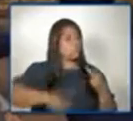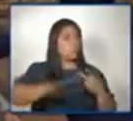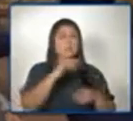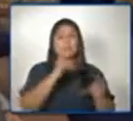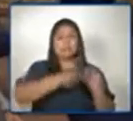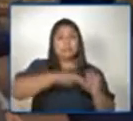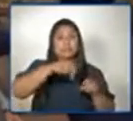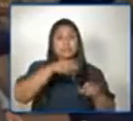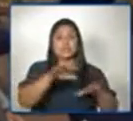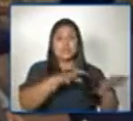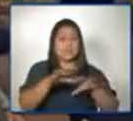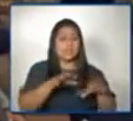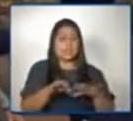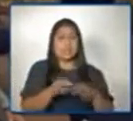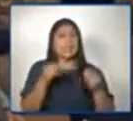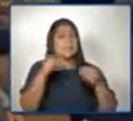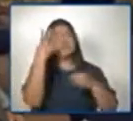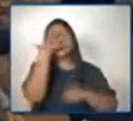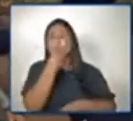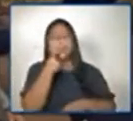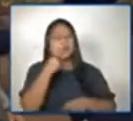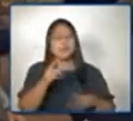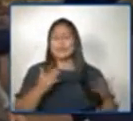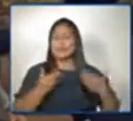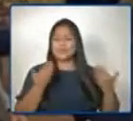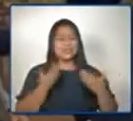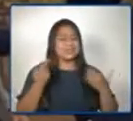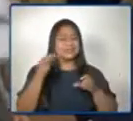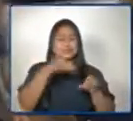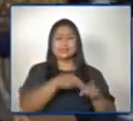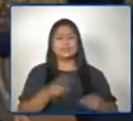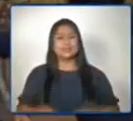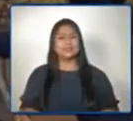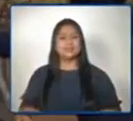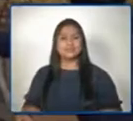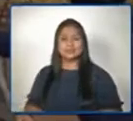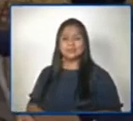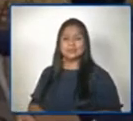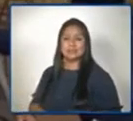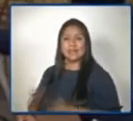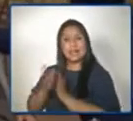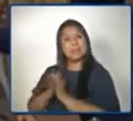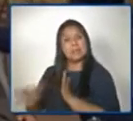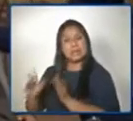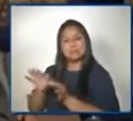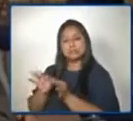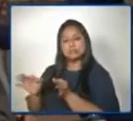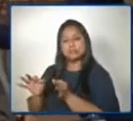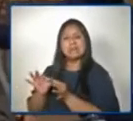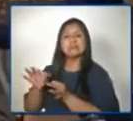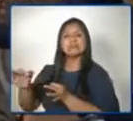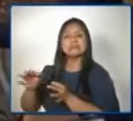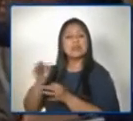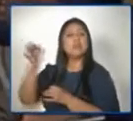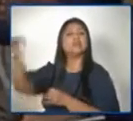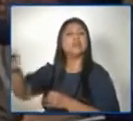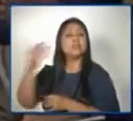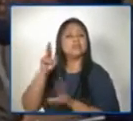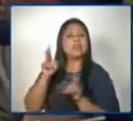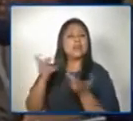participaron en este acto. La verdad es que está muy bonito, estoy muy contenta por estar aquí. Bueno, ¿planes a corto, mediano plazo en el tema deportivo?